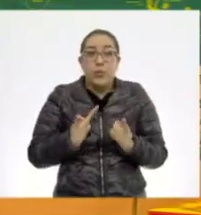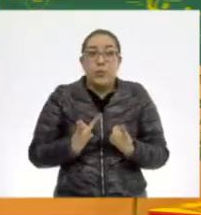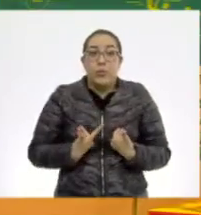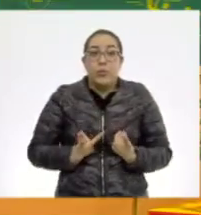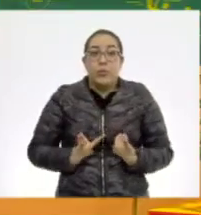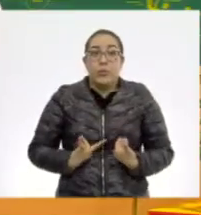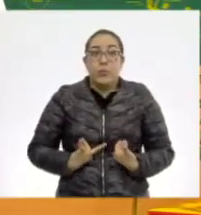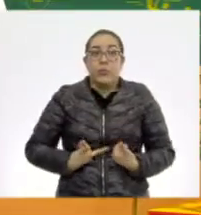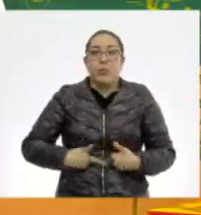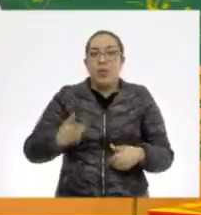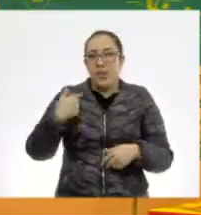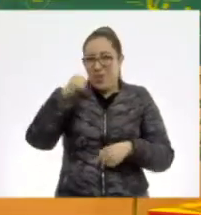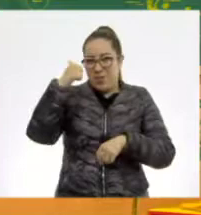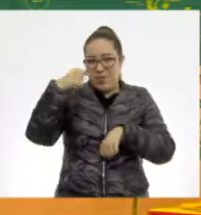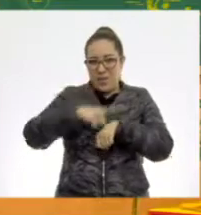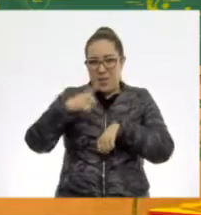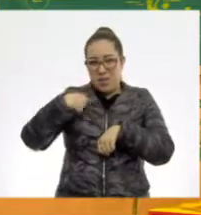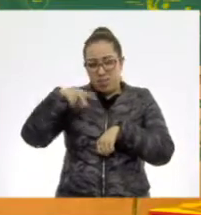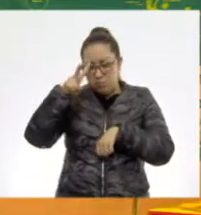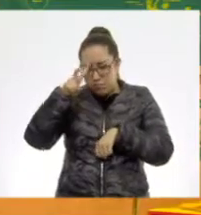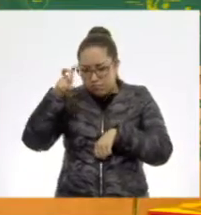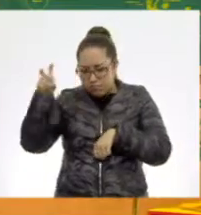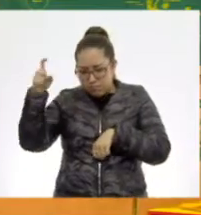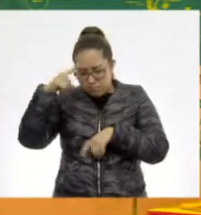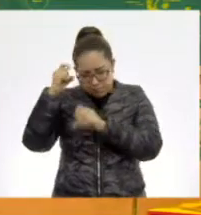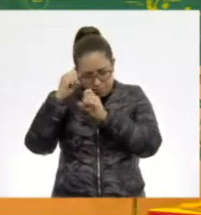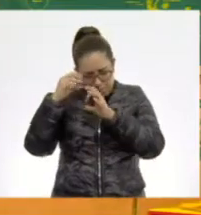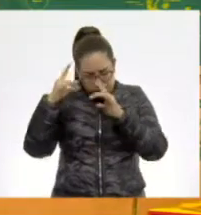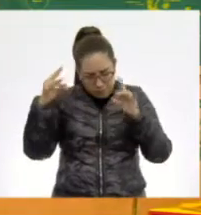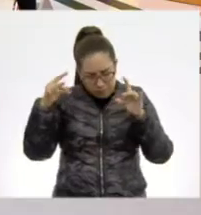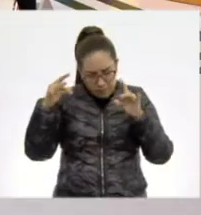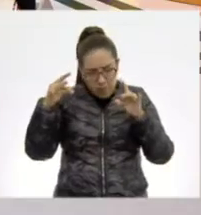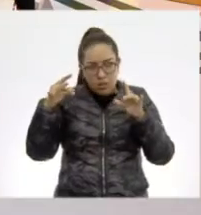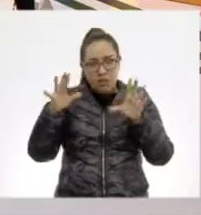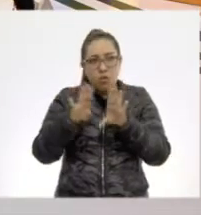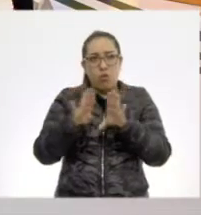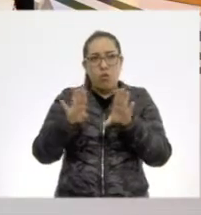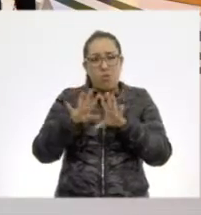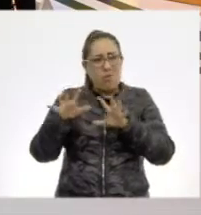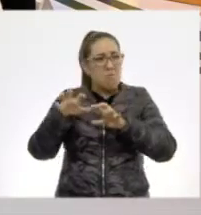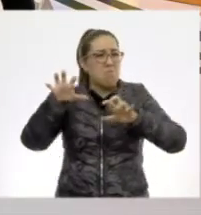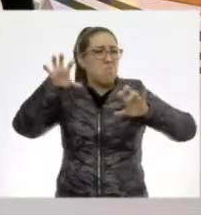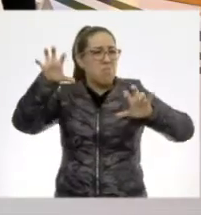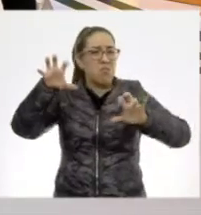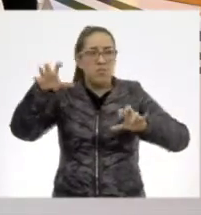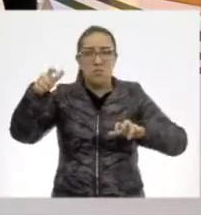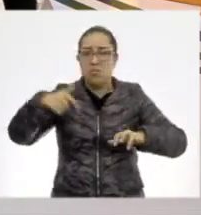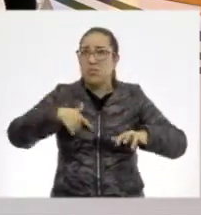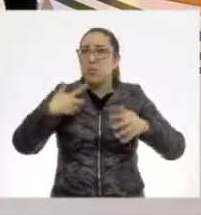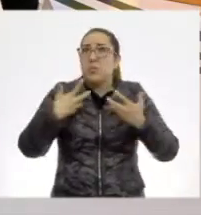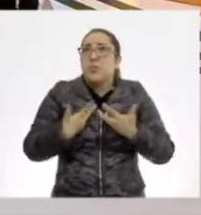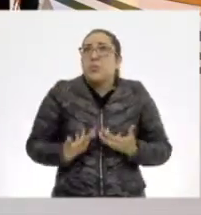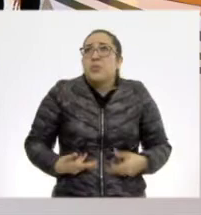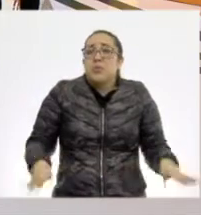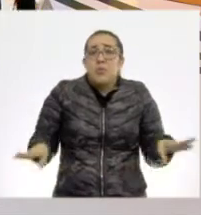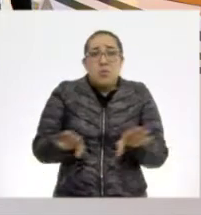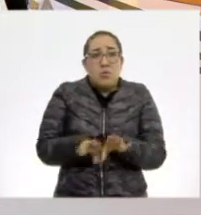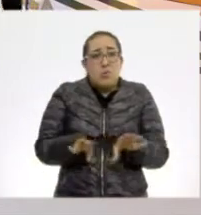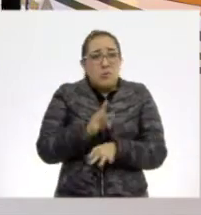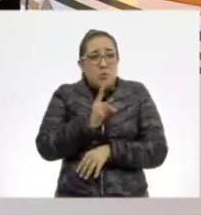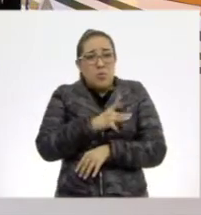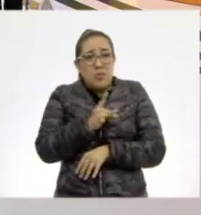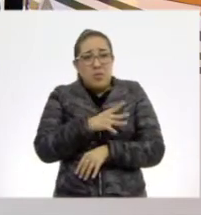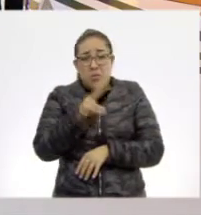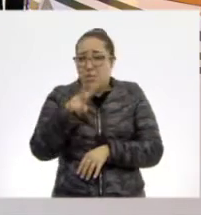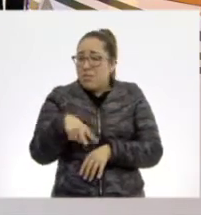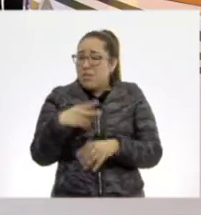el otro día que yo estaba soñando y de repente apareció Monstrilio. Y entonces dijo, hola, hola, y yo, Monstrilio, ¿qué haces aquí? Entonces